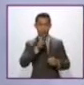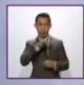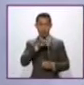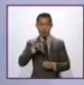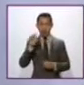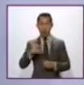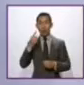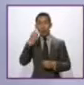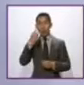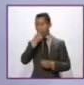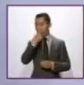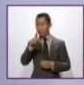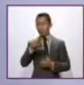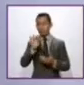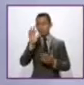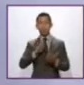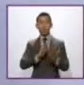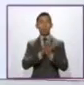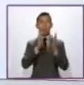con la democracia.